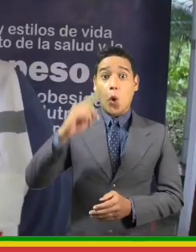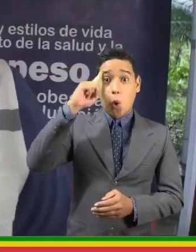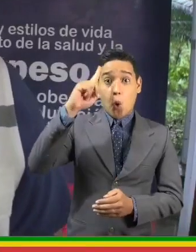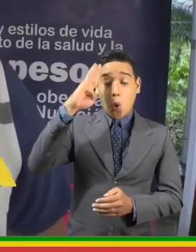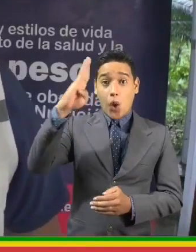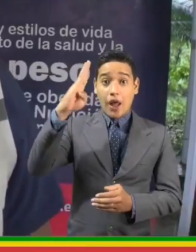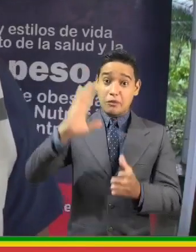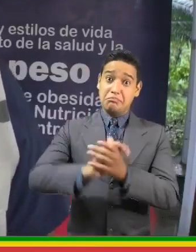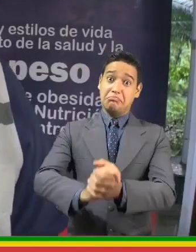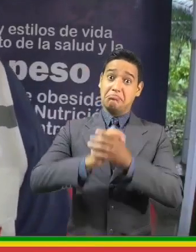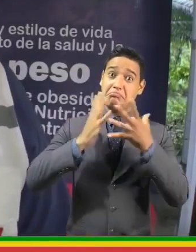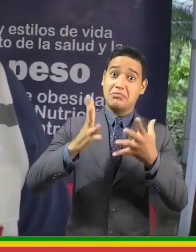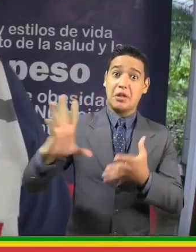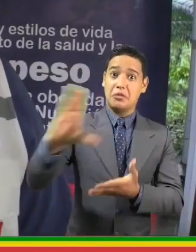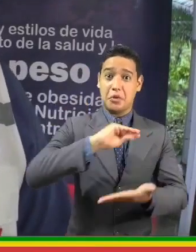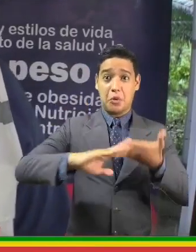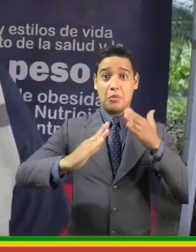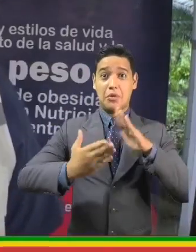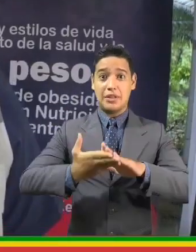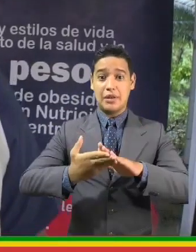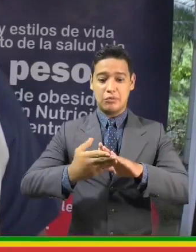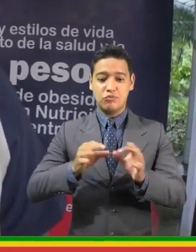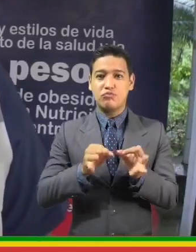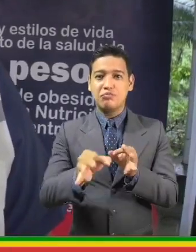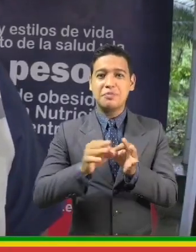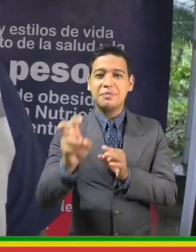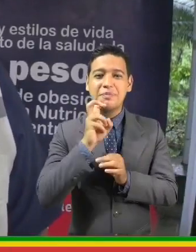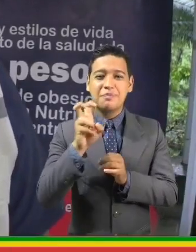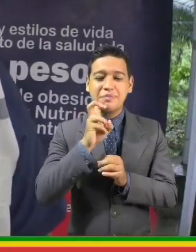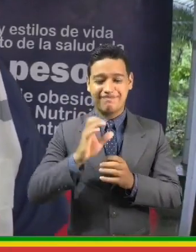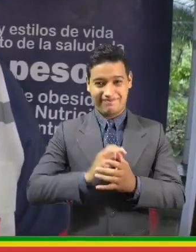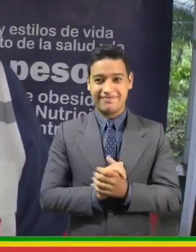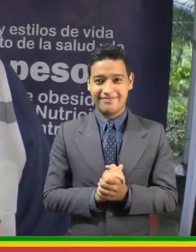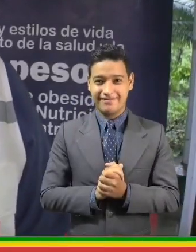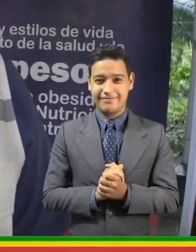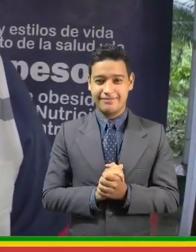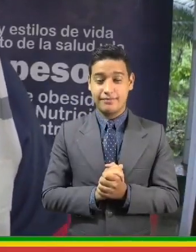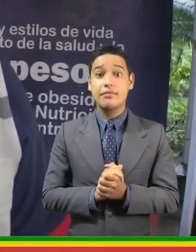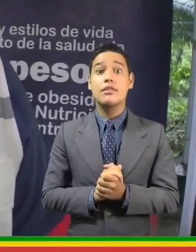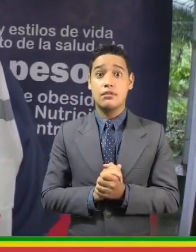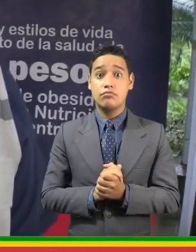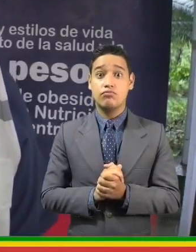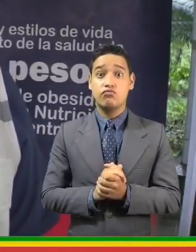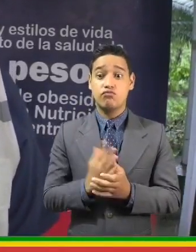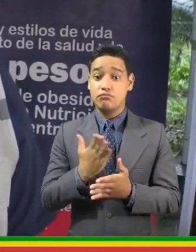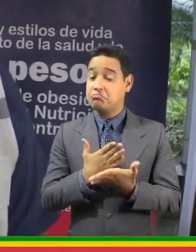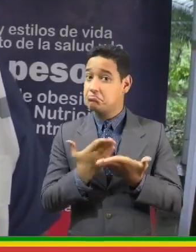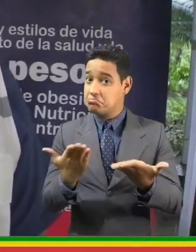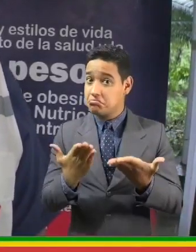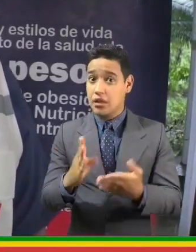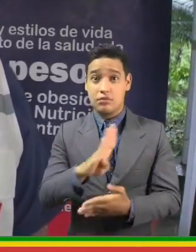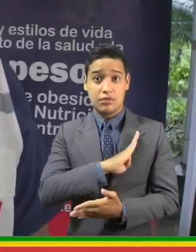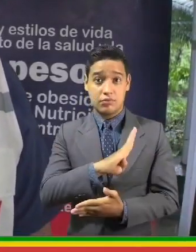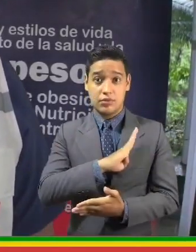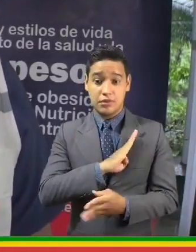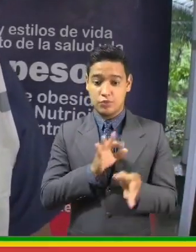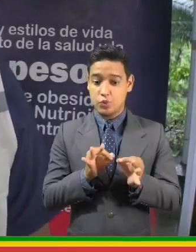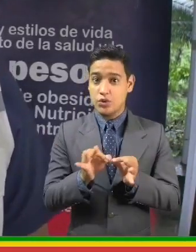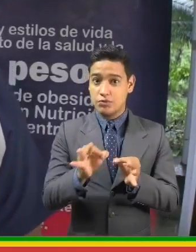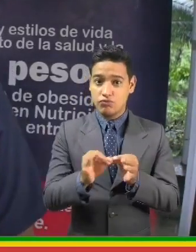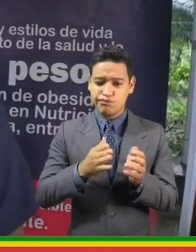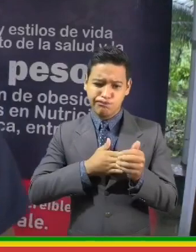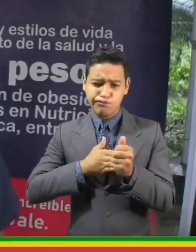Reciban un cordial saludo a toda la comunidad del municipio de Saravena, de parte de la Alcaldía